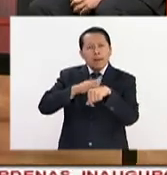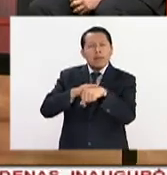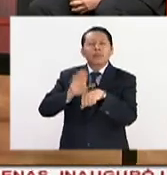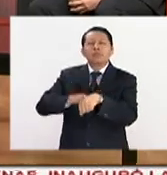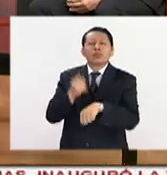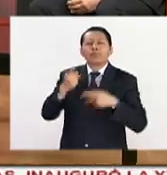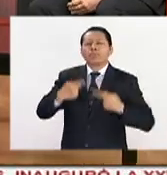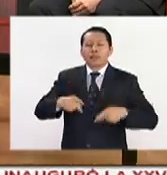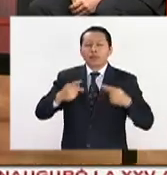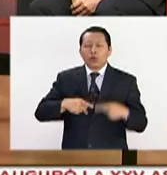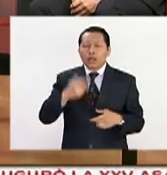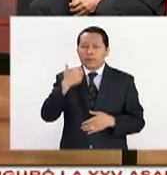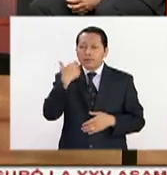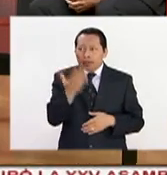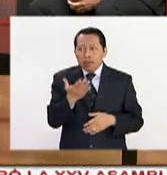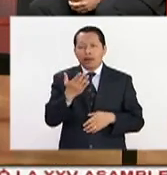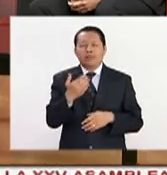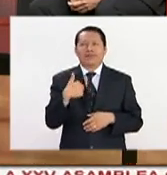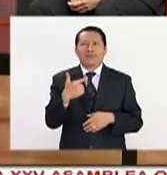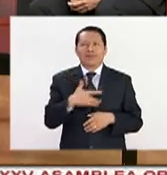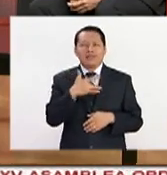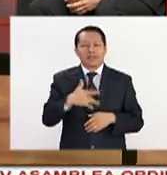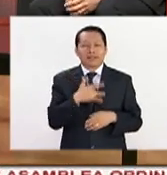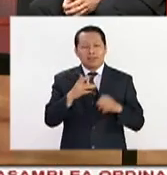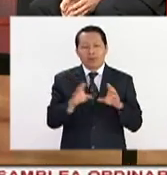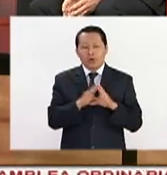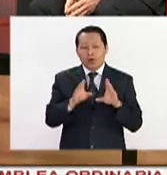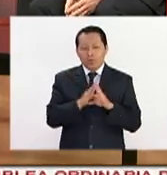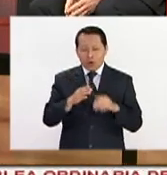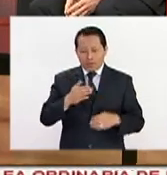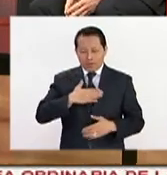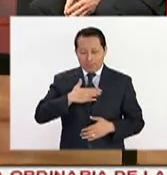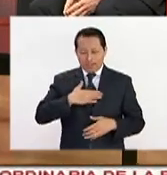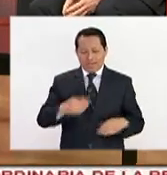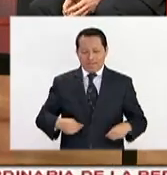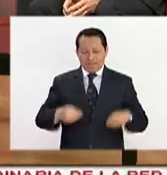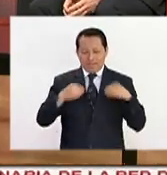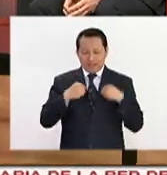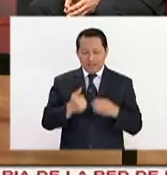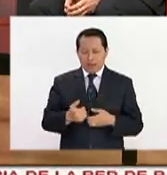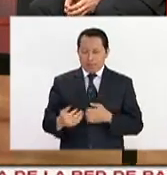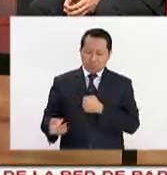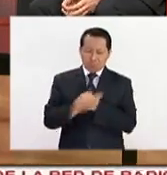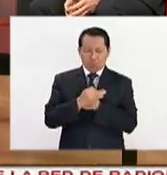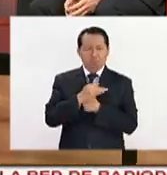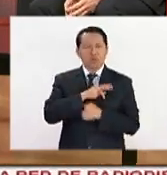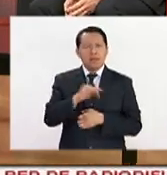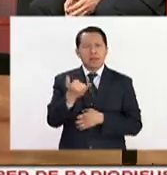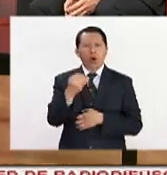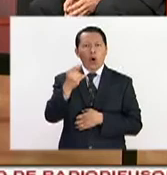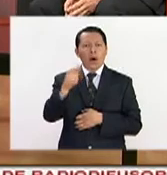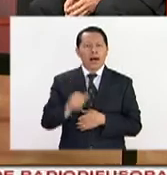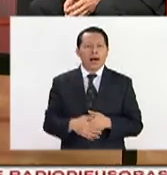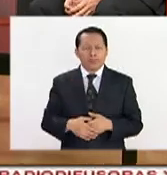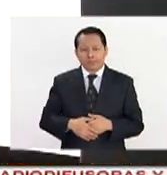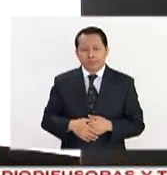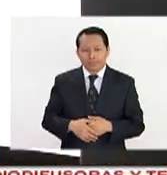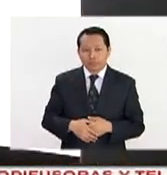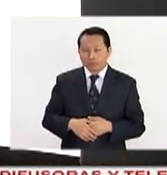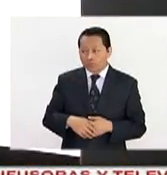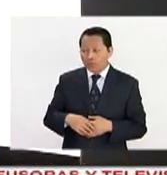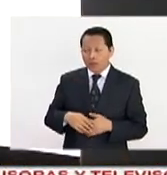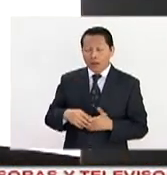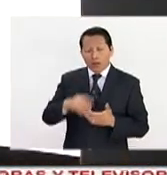gente cada vez dice, bueno, yo quiero encontrarle un sentido a mi vida a través del yoga? Yo creo que porque el mundo se ha